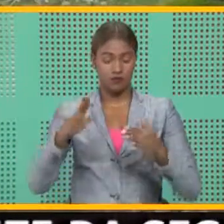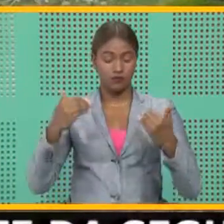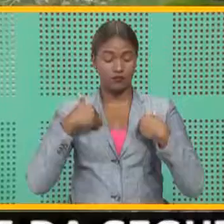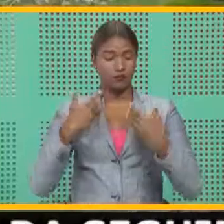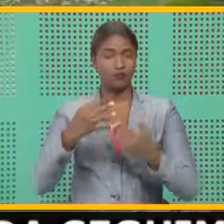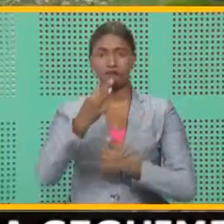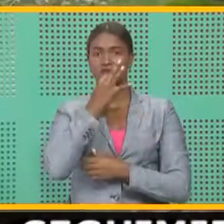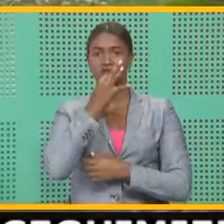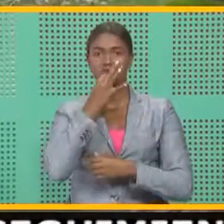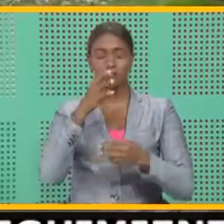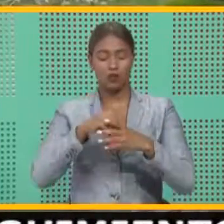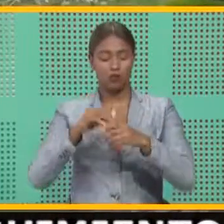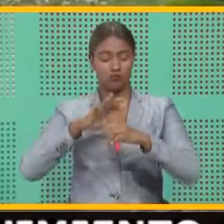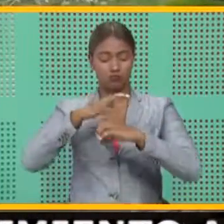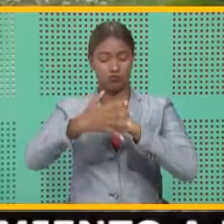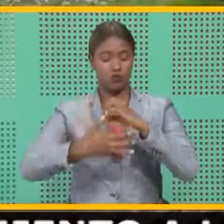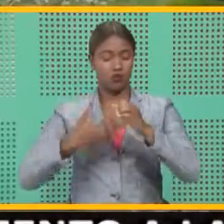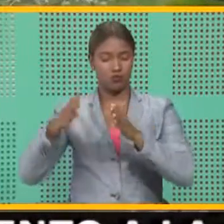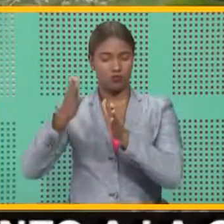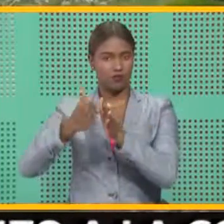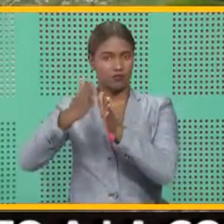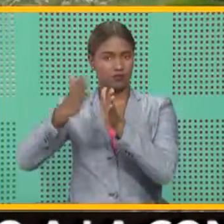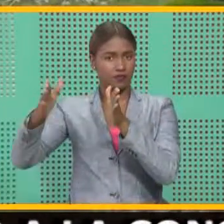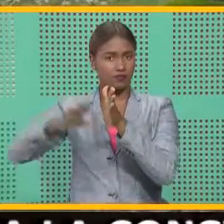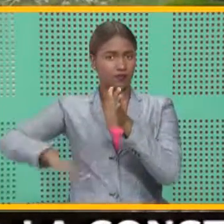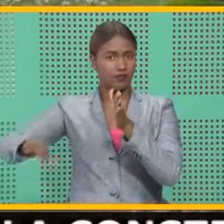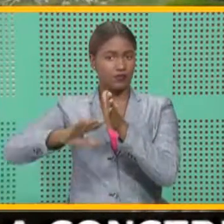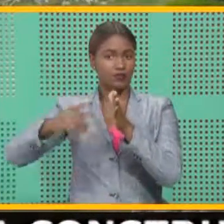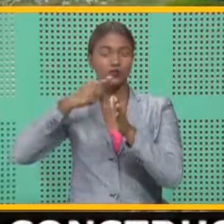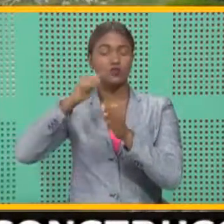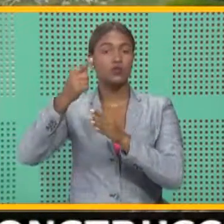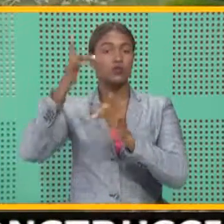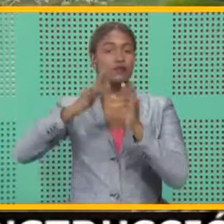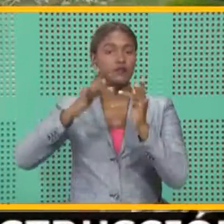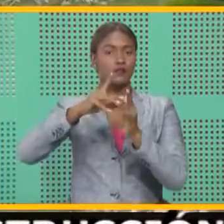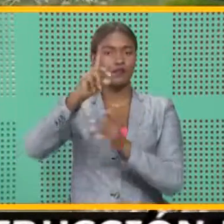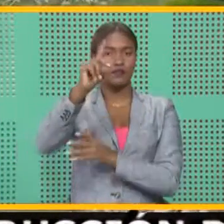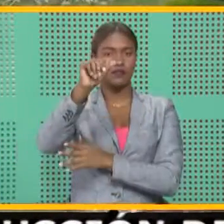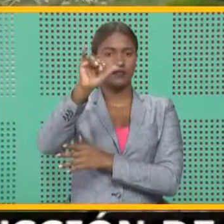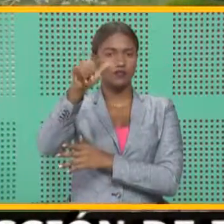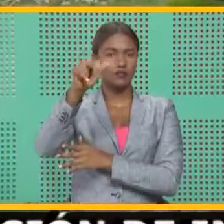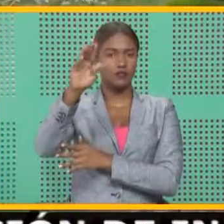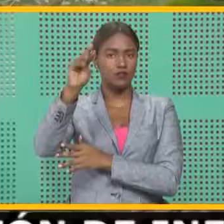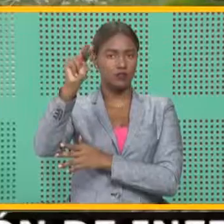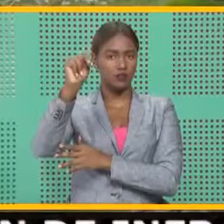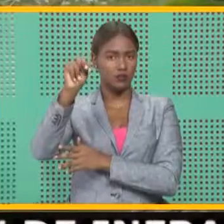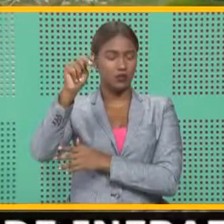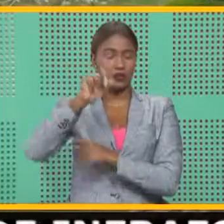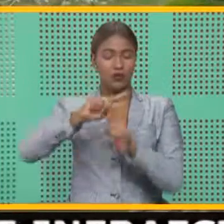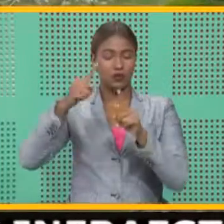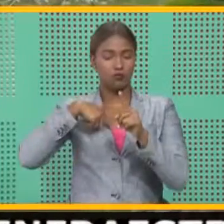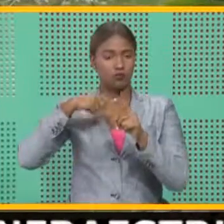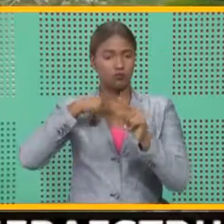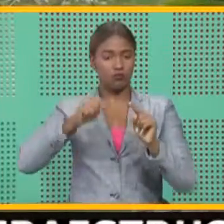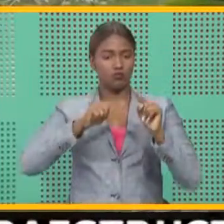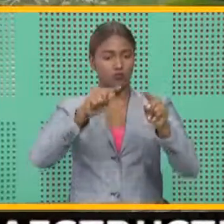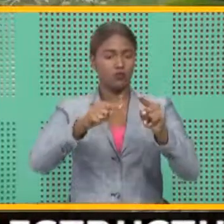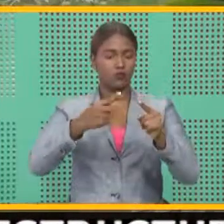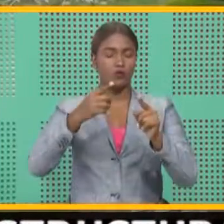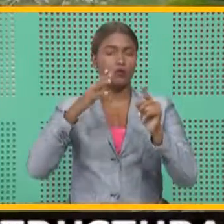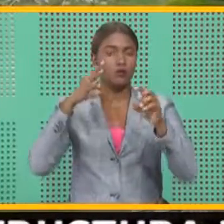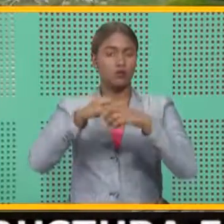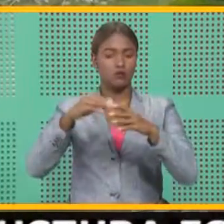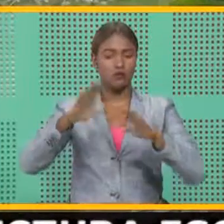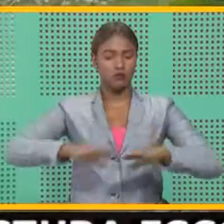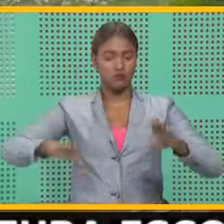la frontera cubierta, solo nos falta Dajabón, pero estamos ya en, al margen de lo que es la